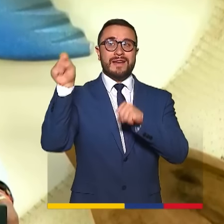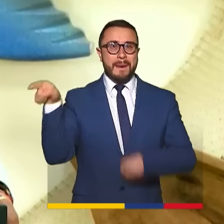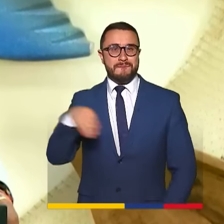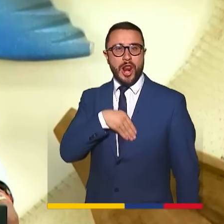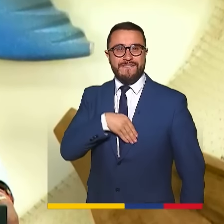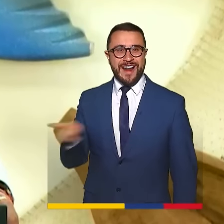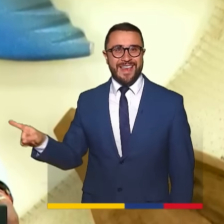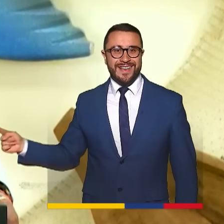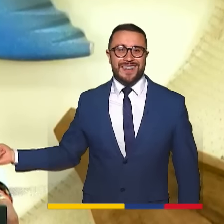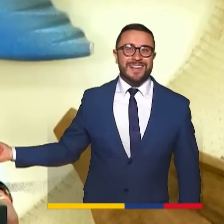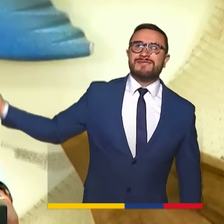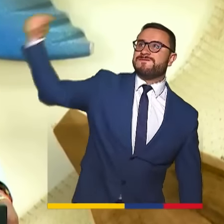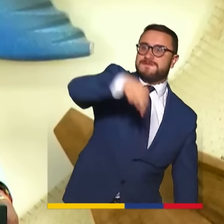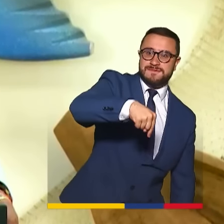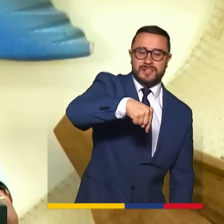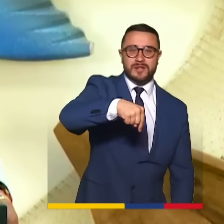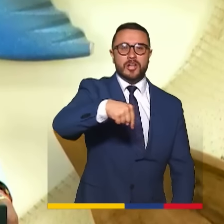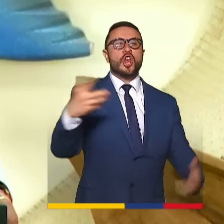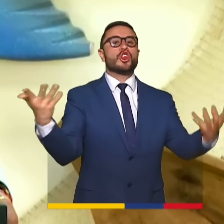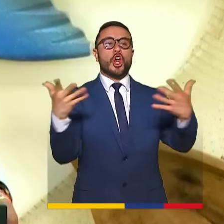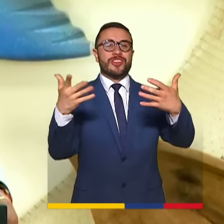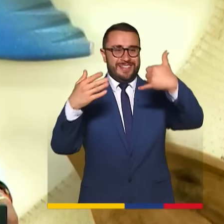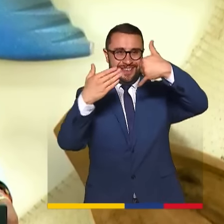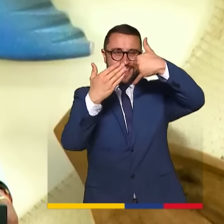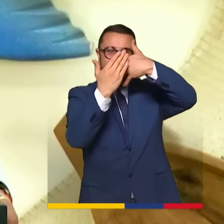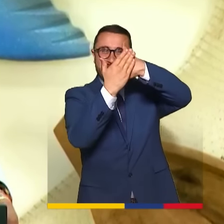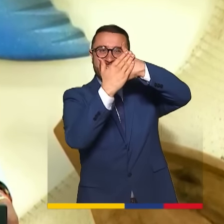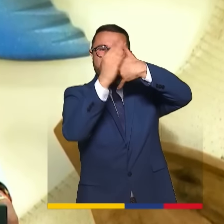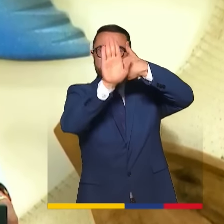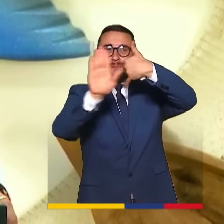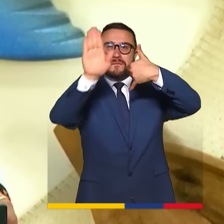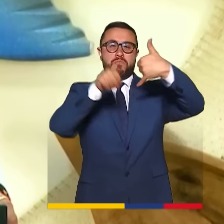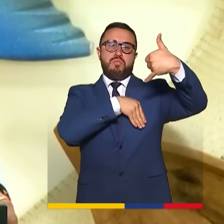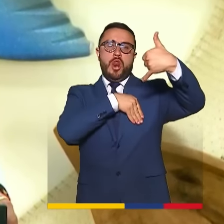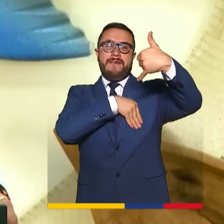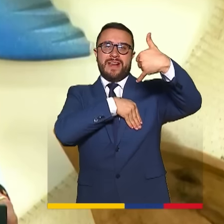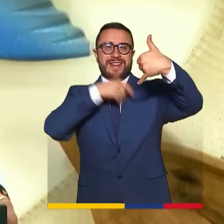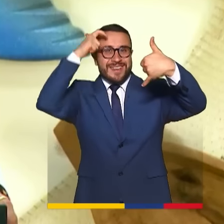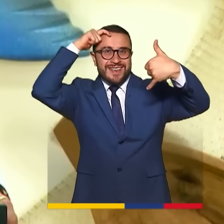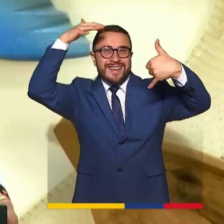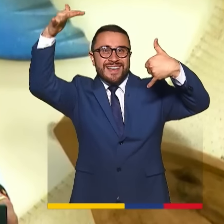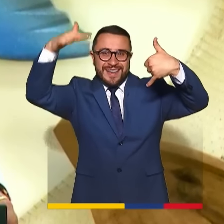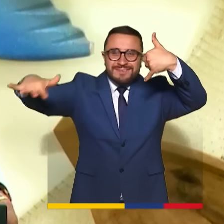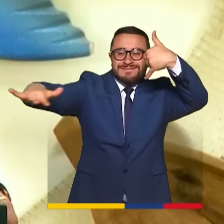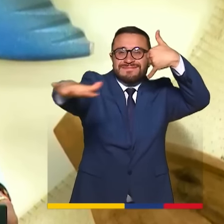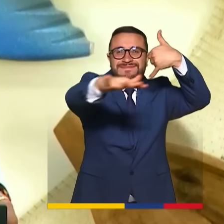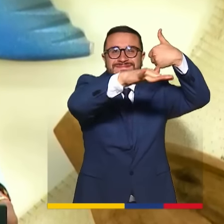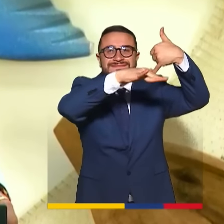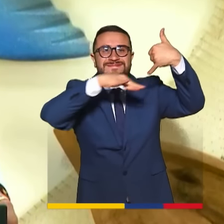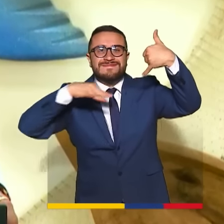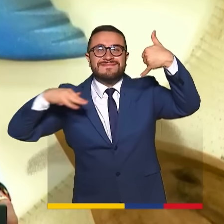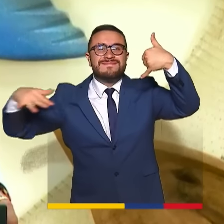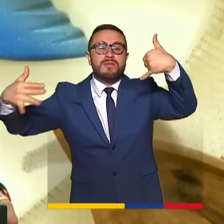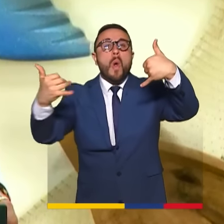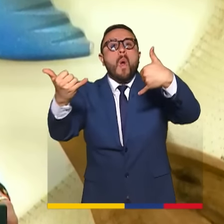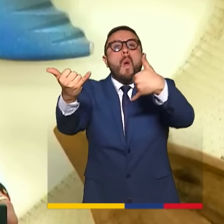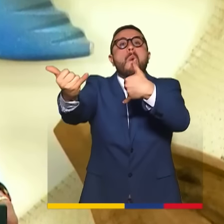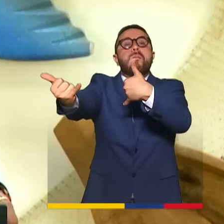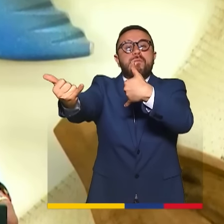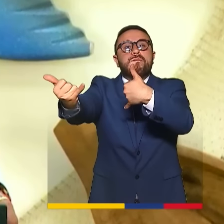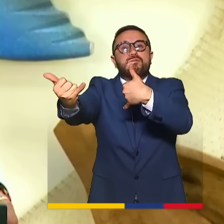tierras allá en Bolívar, el gran Bolívar, la gran ciudad de Cartagena, que era